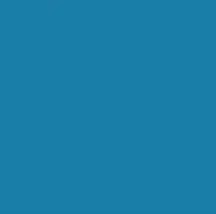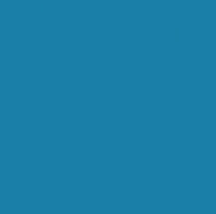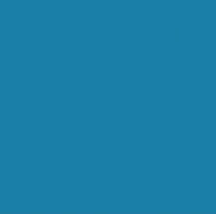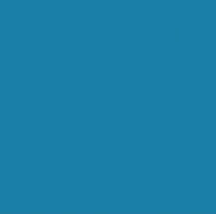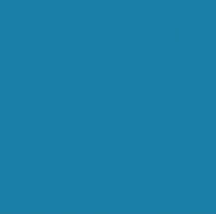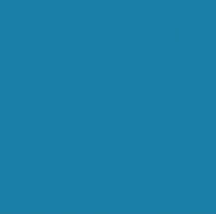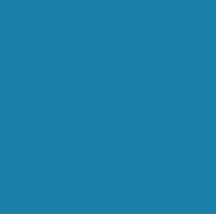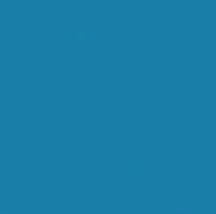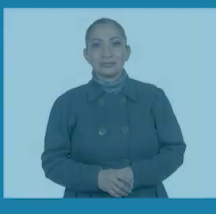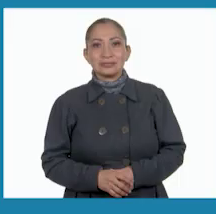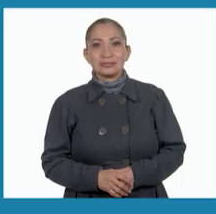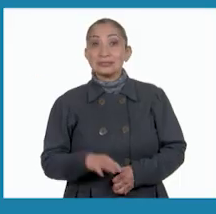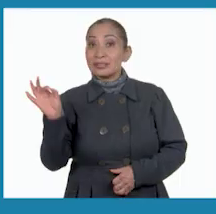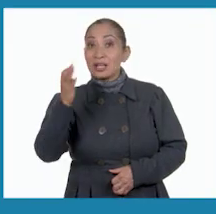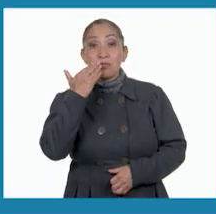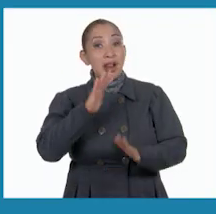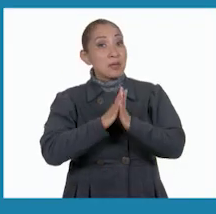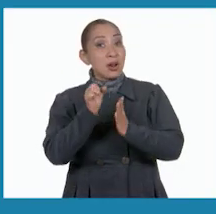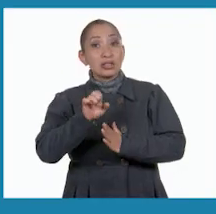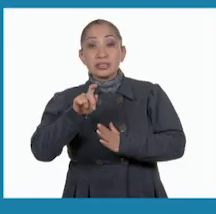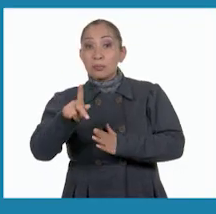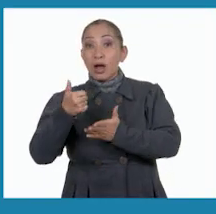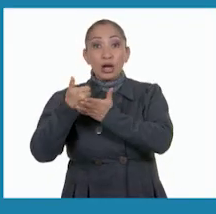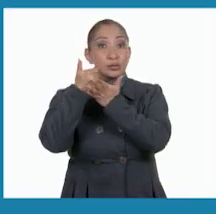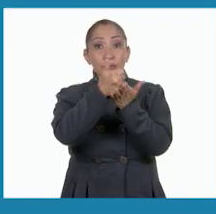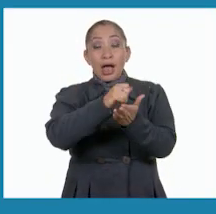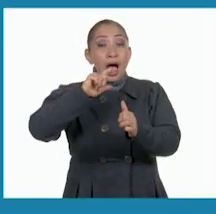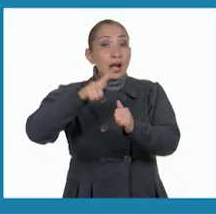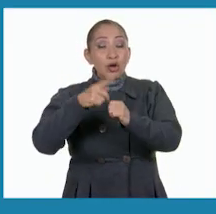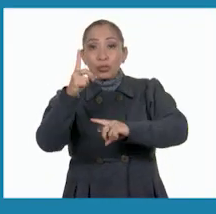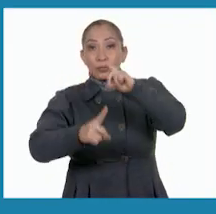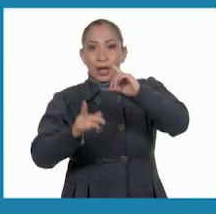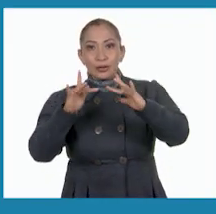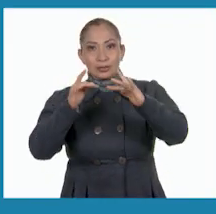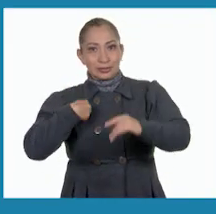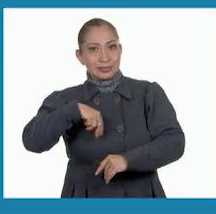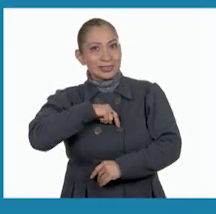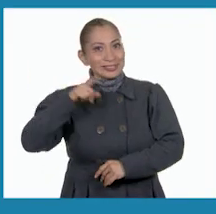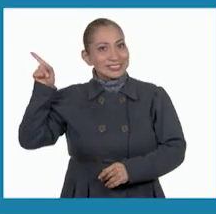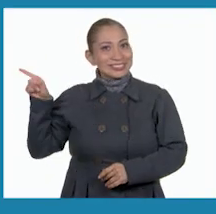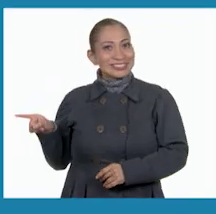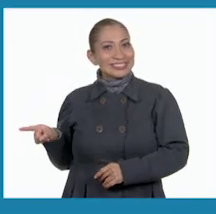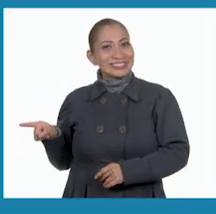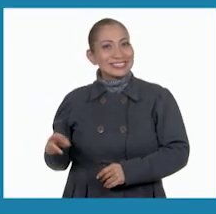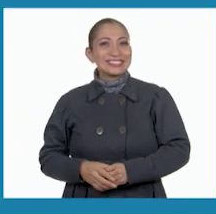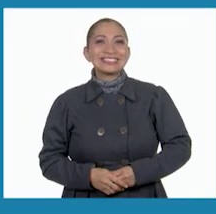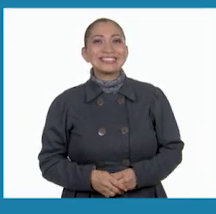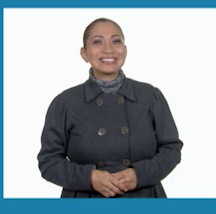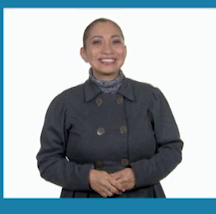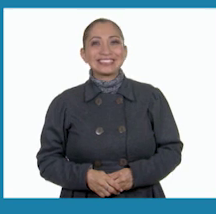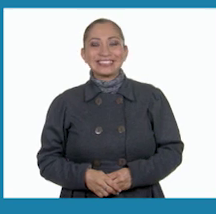Si no tienes el libro de texto o necesitas ayuda para responder las preguntas, contáctanos.